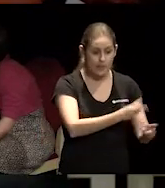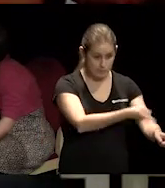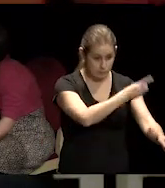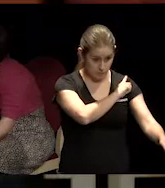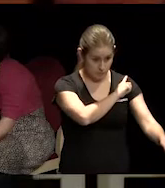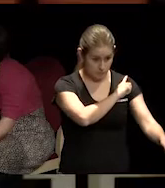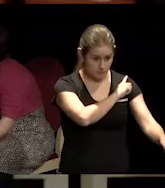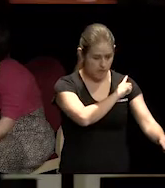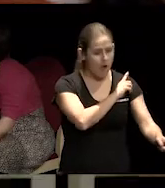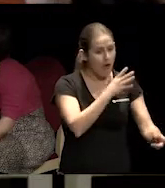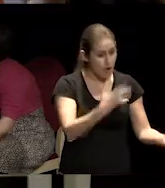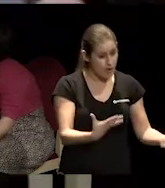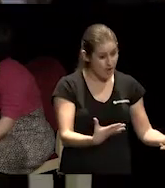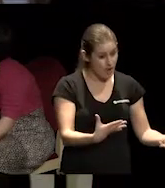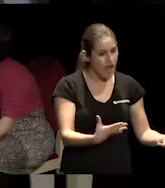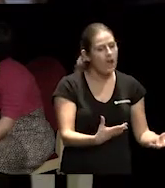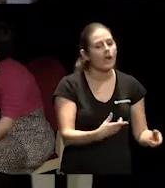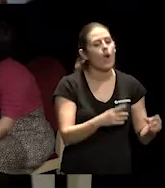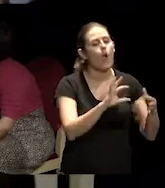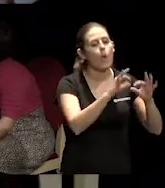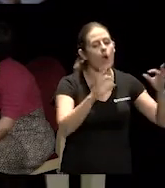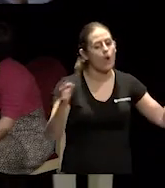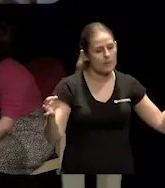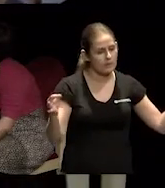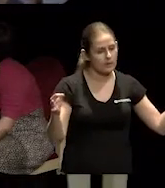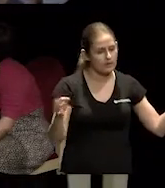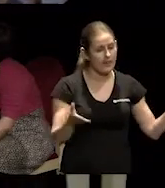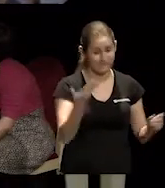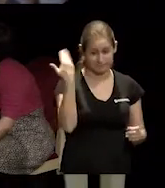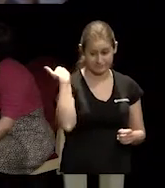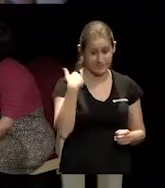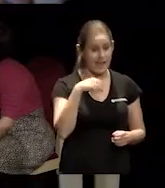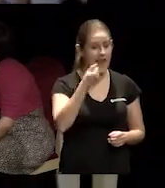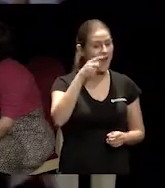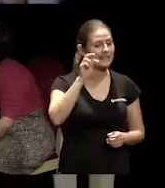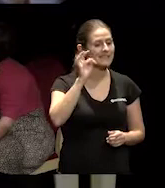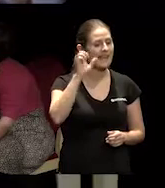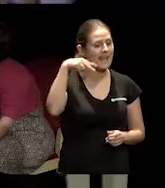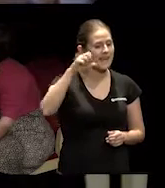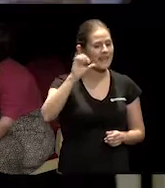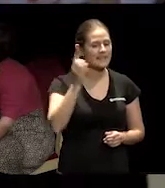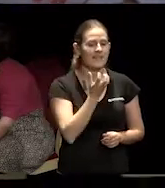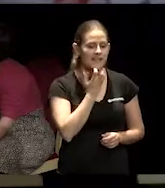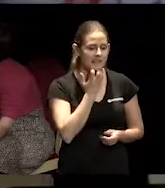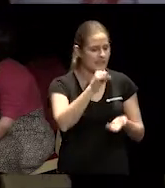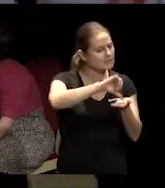zona olímpica que se construyó para los últimos Juegos Olímpicos en Atenas. Esto era el aeropuerto que ahora alberga